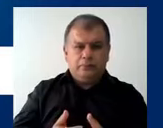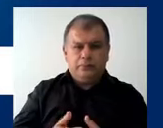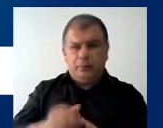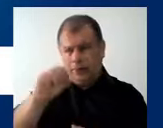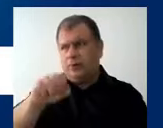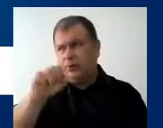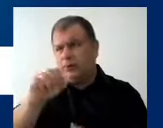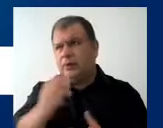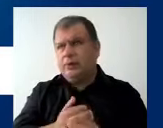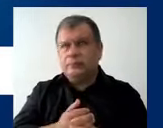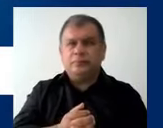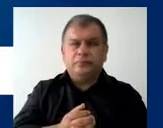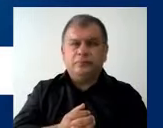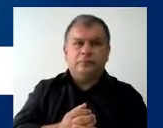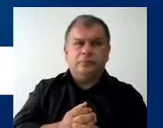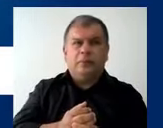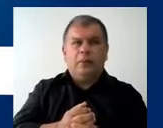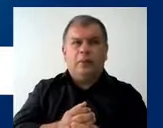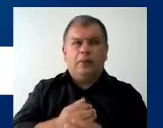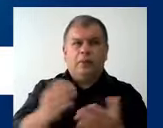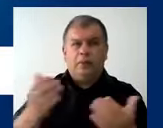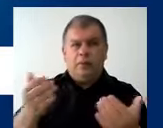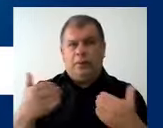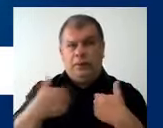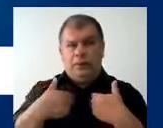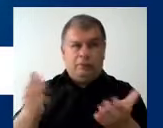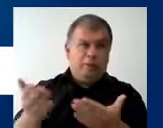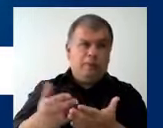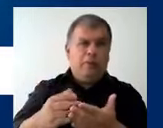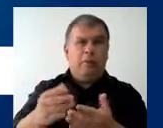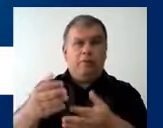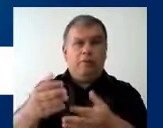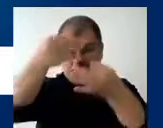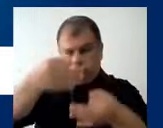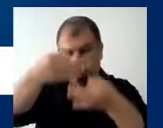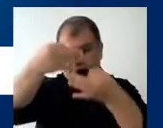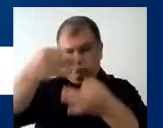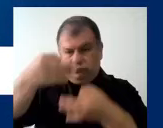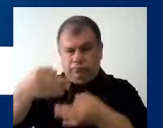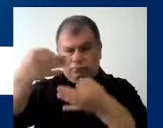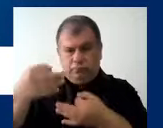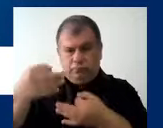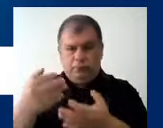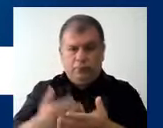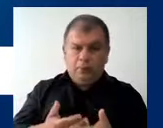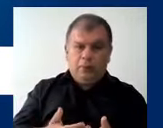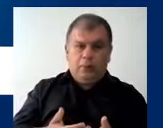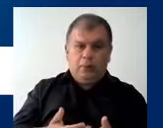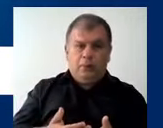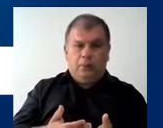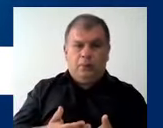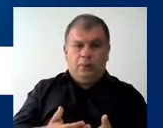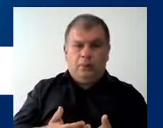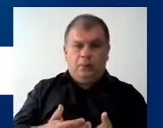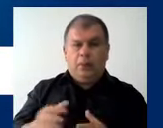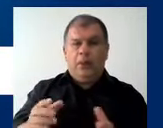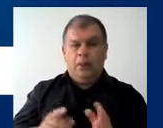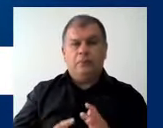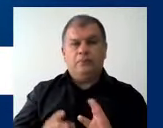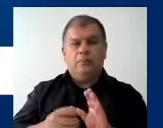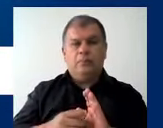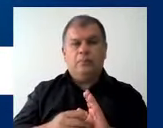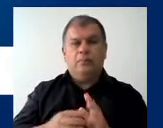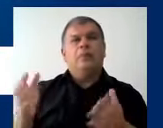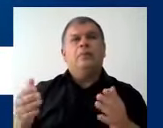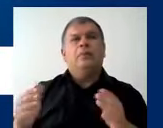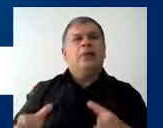Sí, lo que tenemos nosotros como dato es lo que salió de los